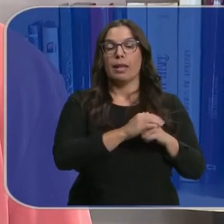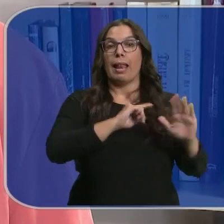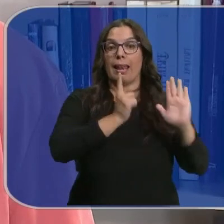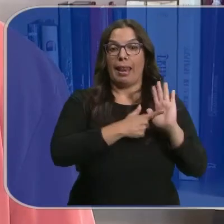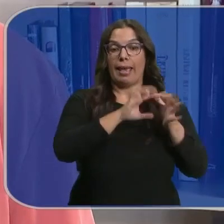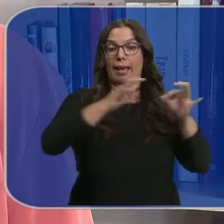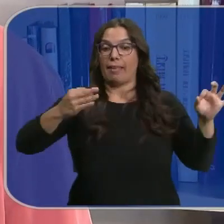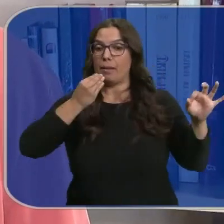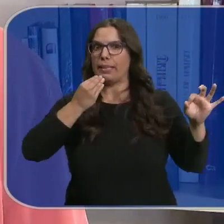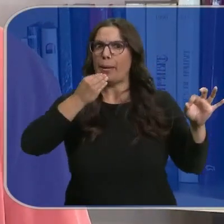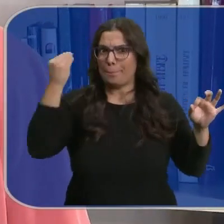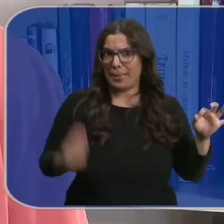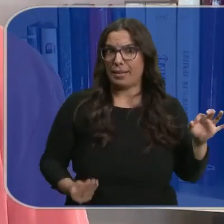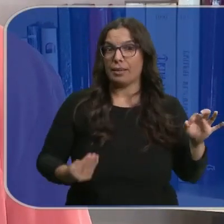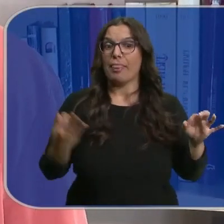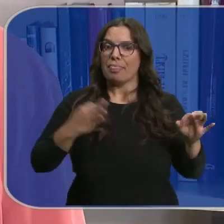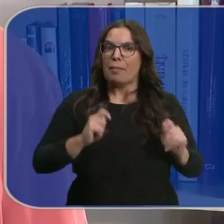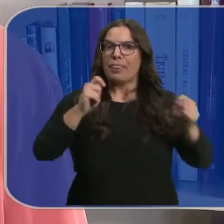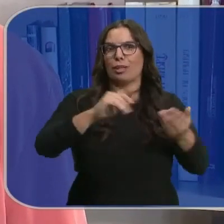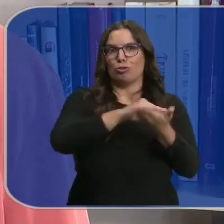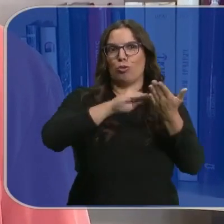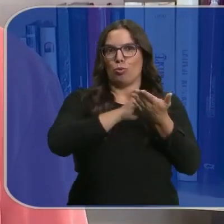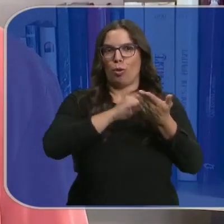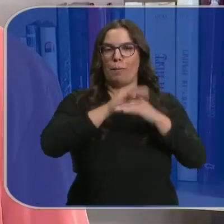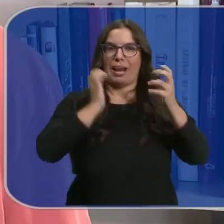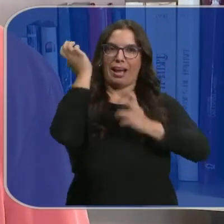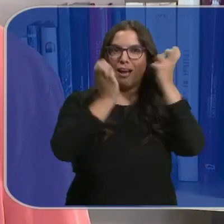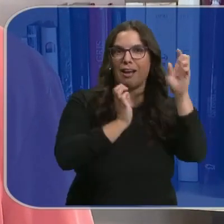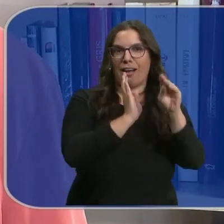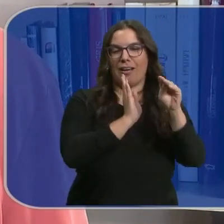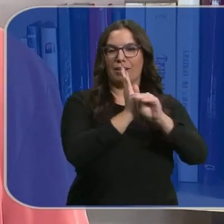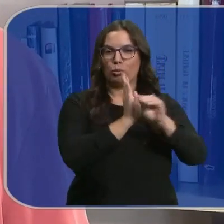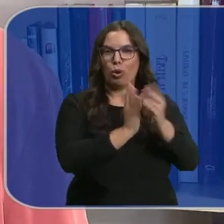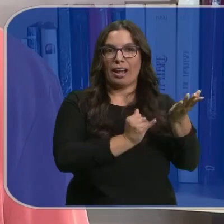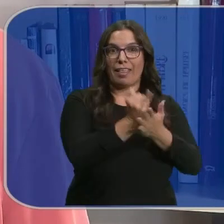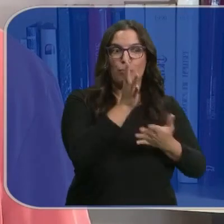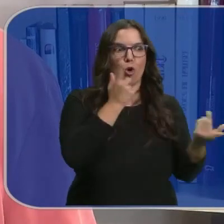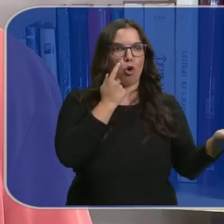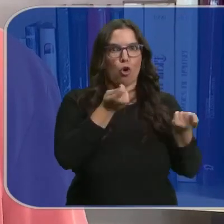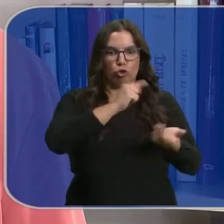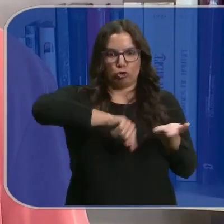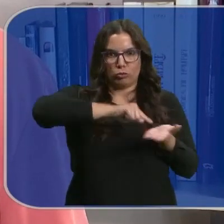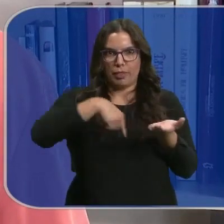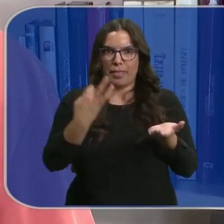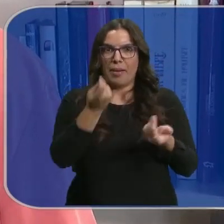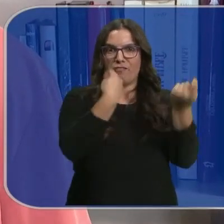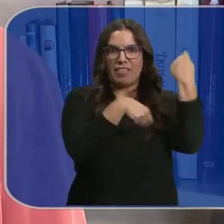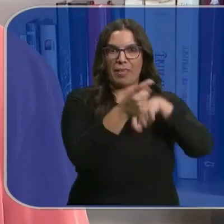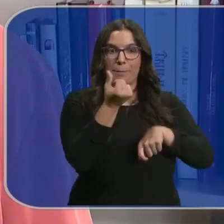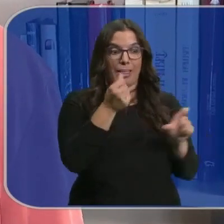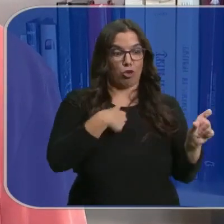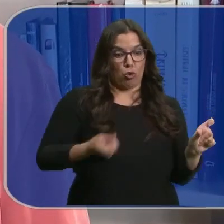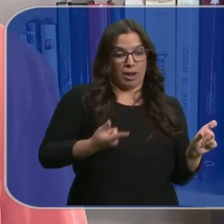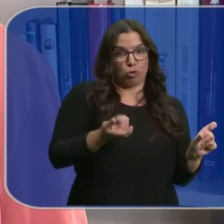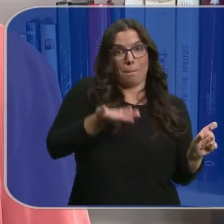ley. Debería ser la que soluciona los problemas de los agricultores y los ganaderos porque te obliga a tener los contratos y a vender los productos por